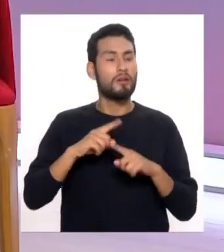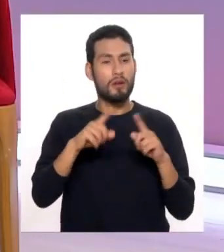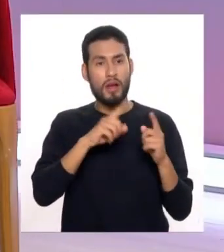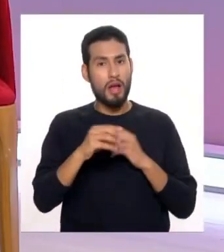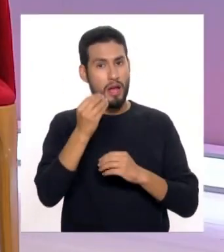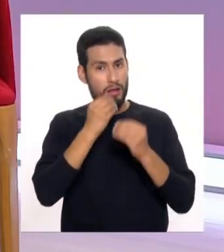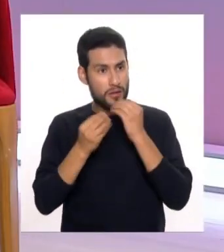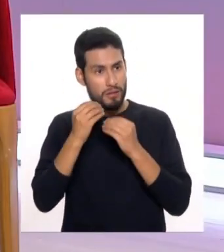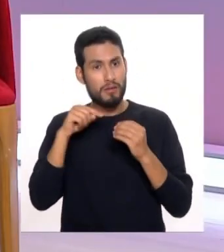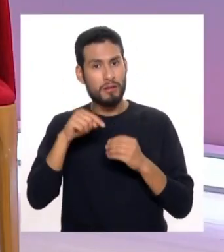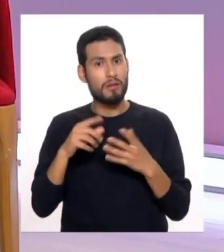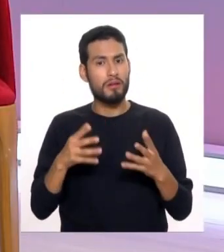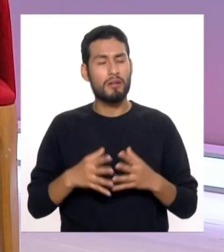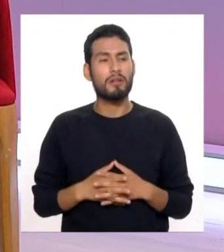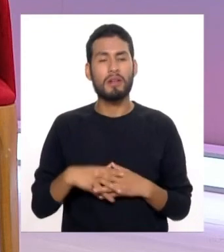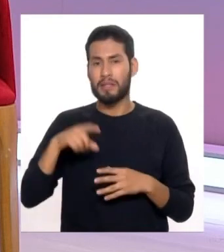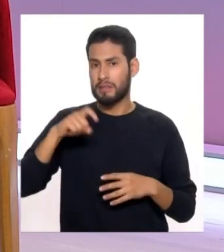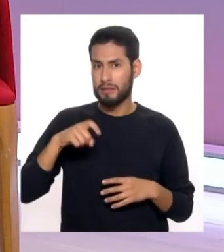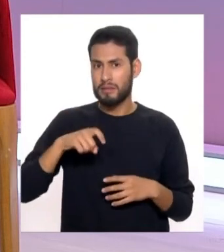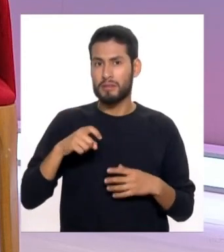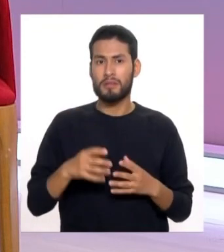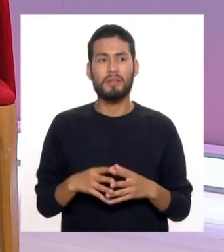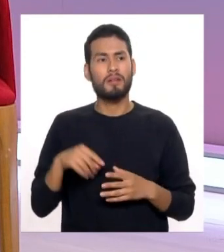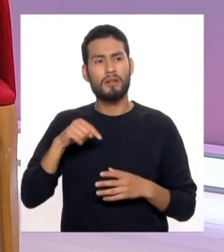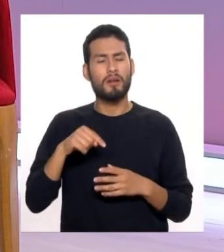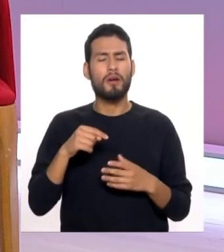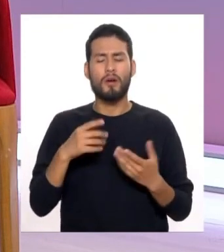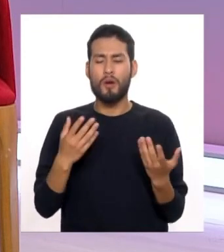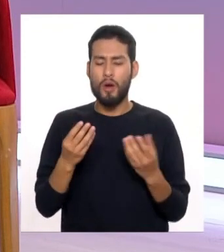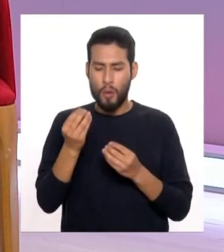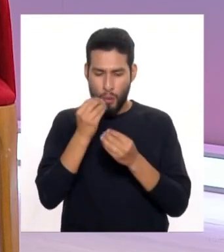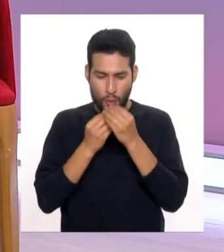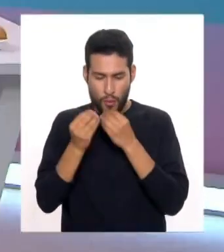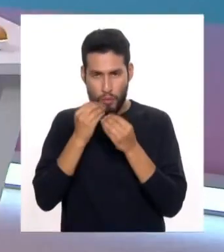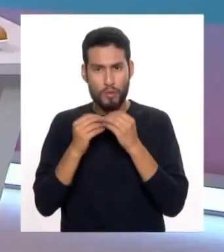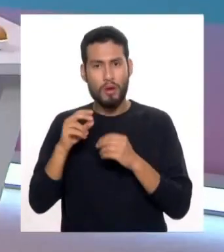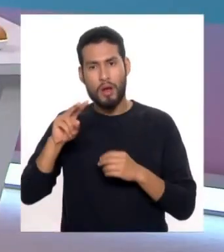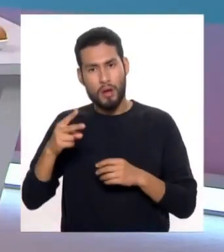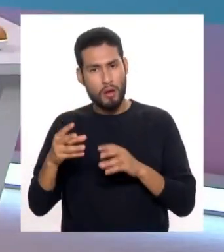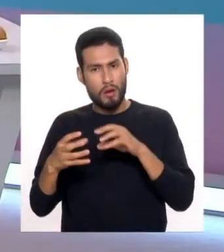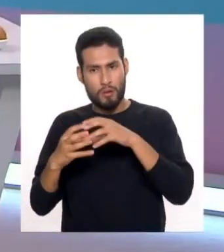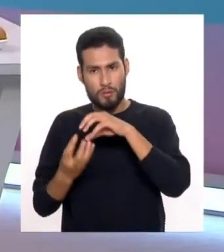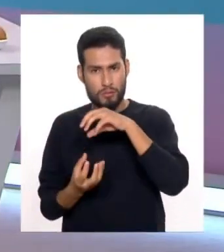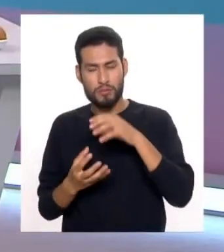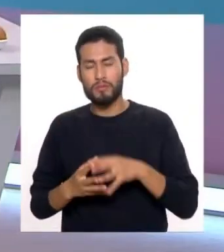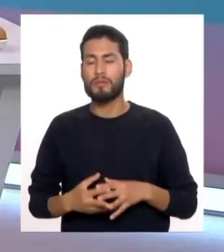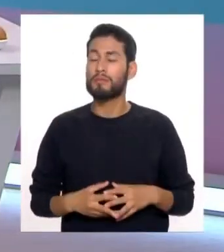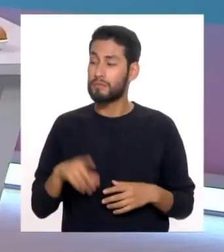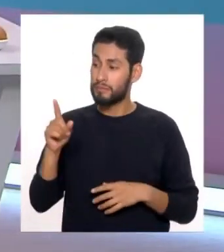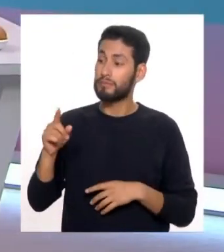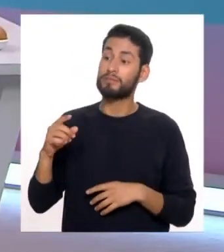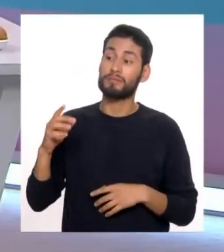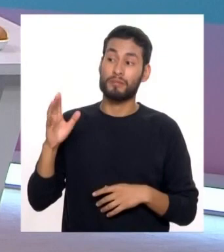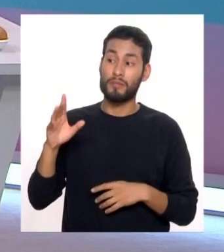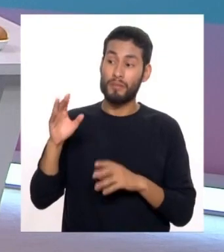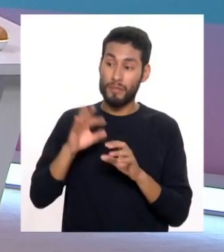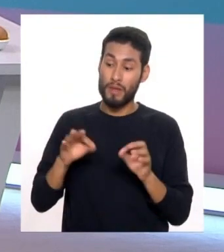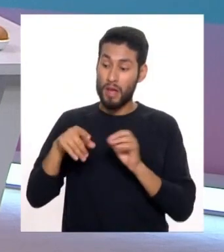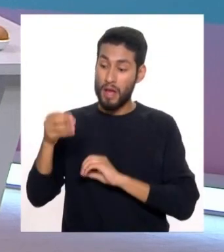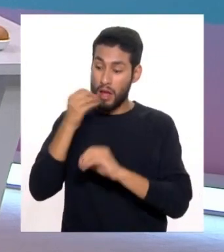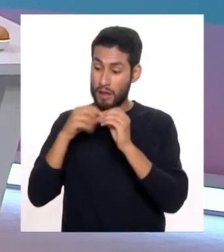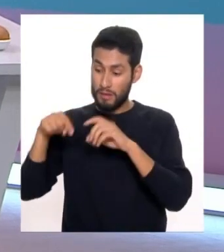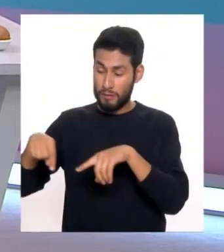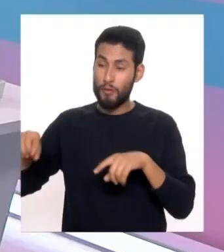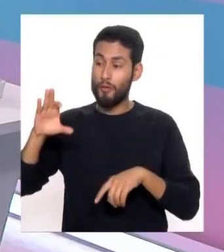alimentos, esto a veces necesita de una cuota de suplemento. Lo que pasa es que la forma activa en los alimentos, que es